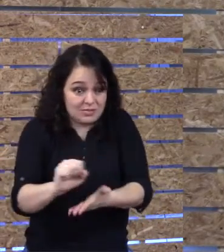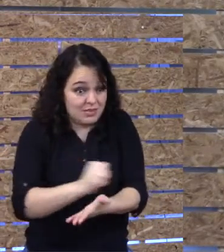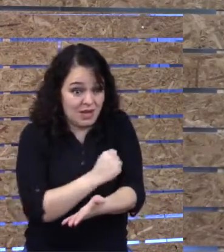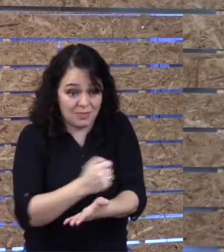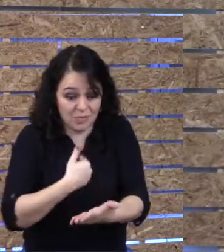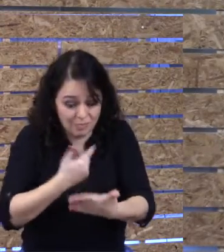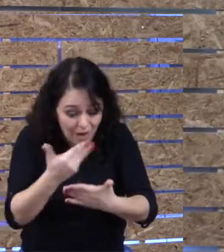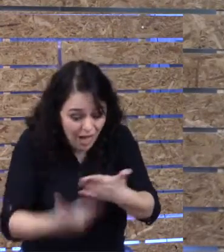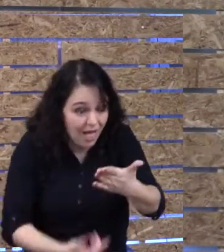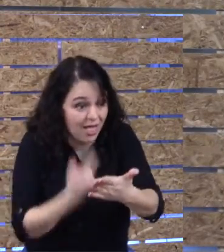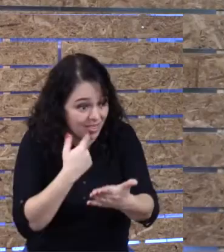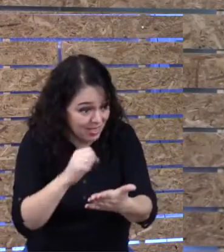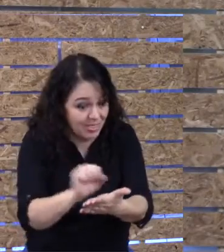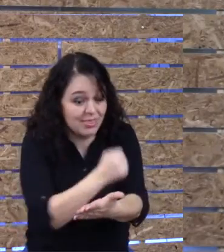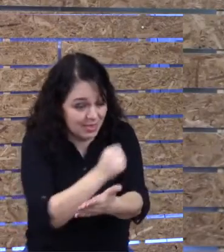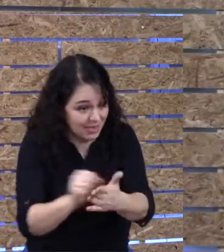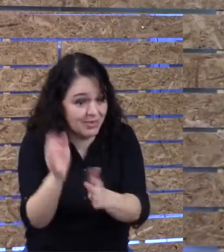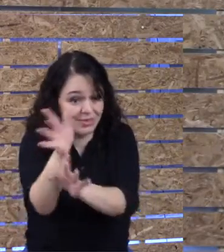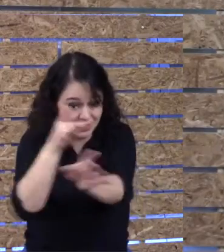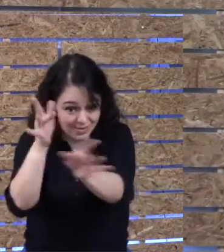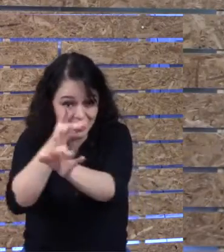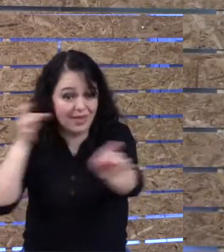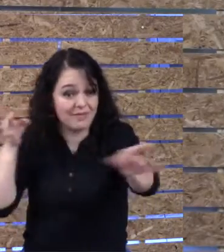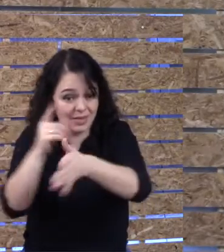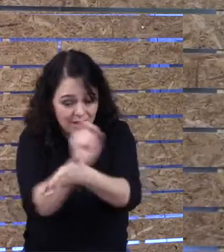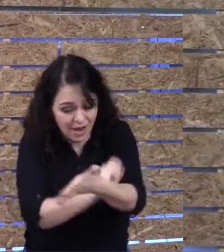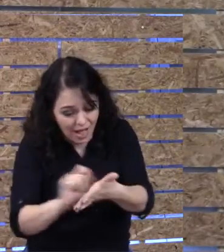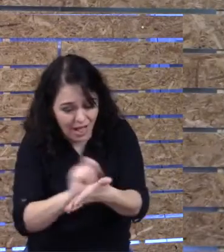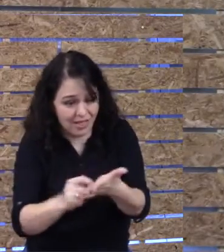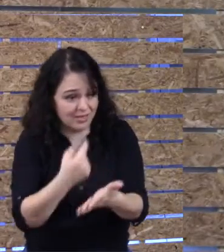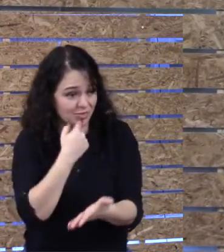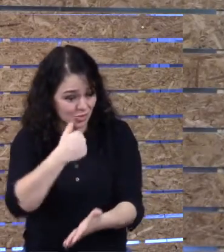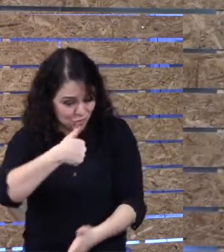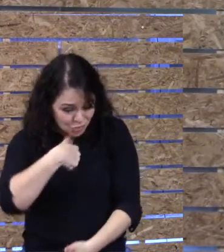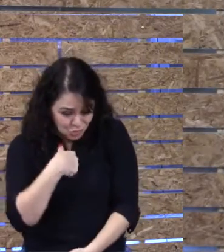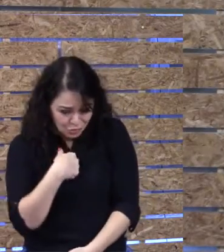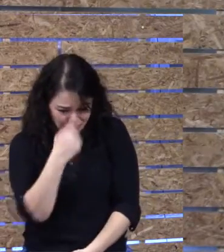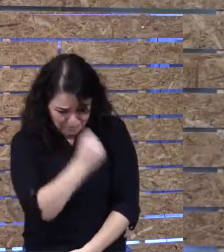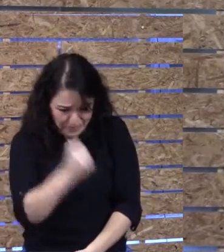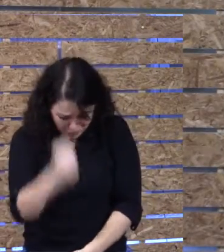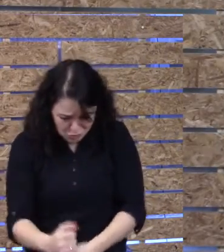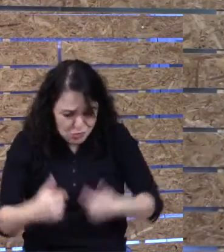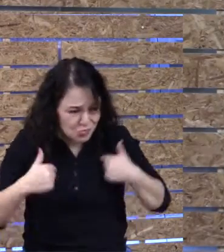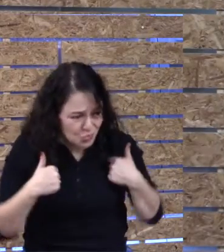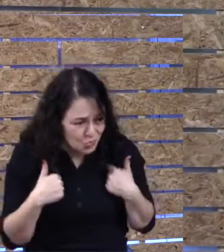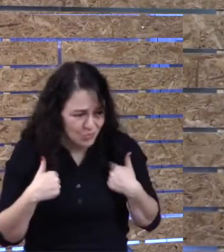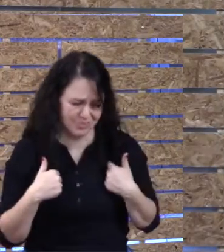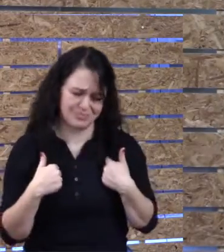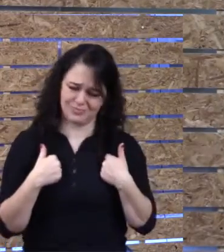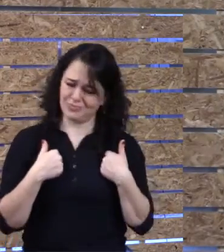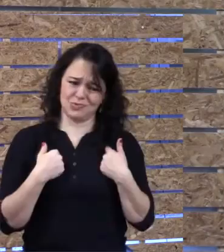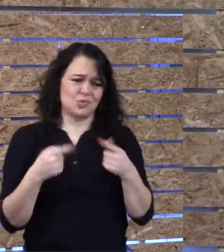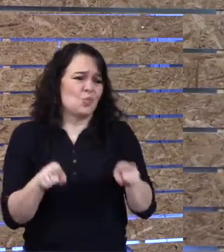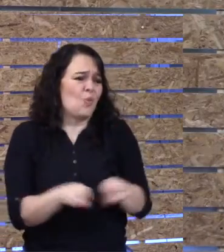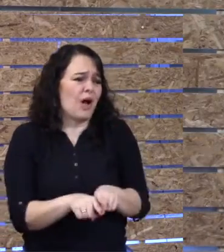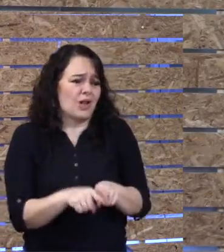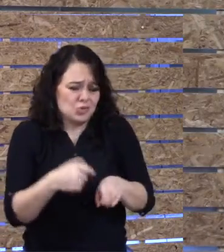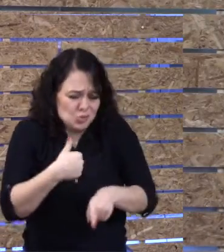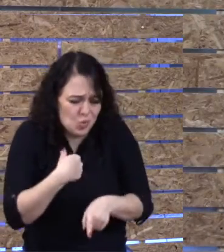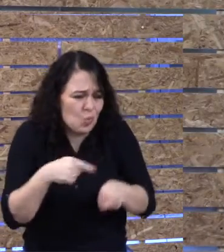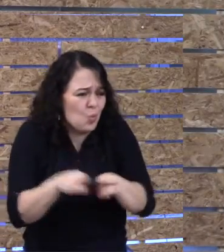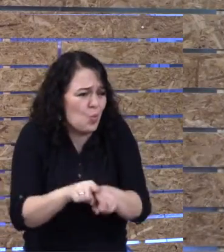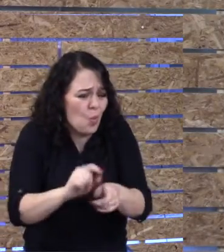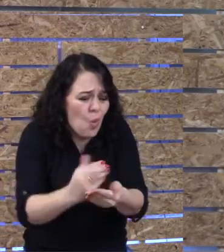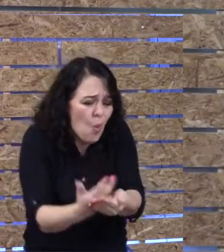yo tengo un solo pastor. ¿Por qué David hace eso? Porque está confrontando